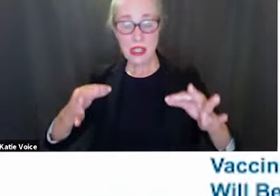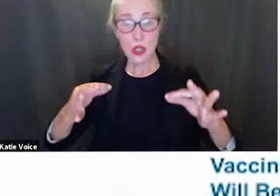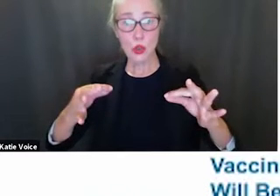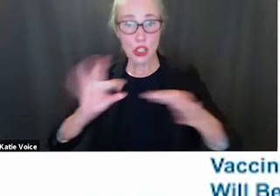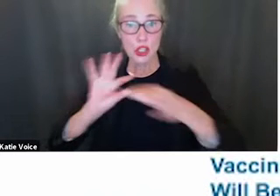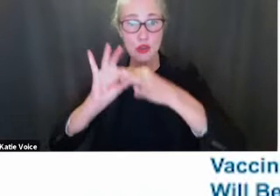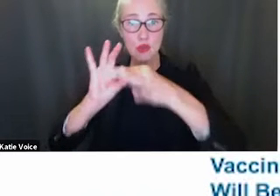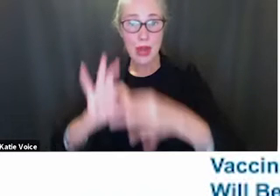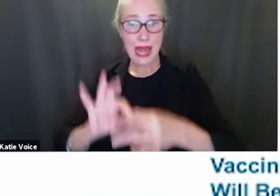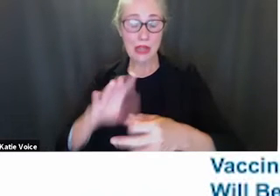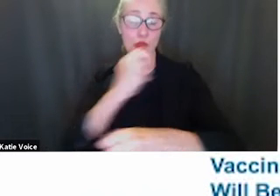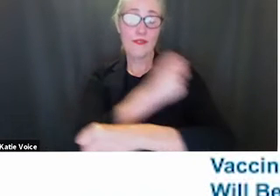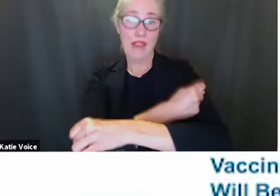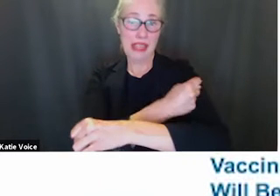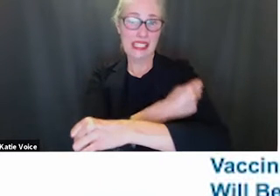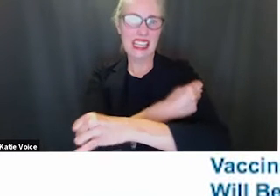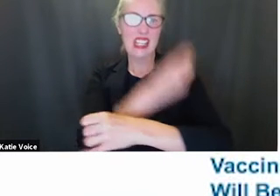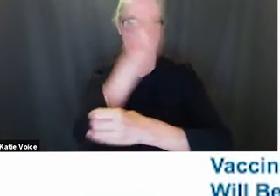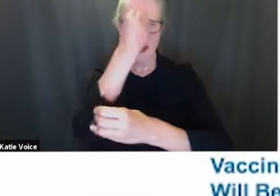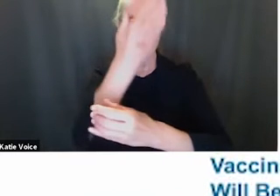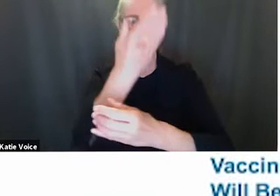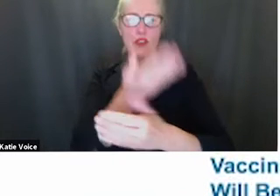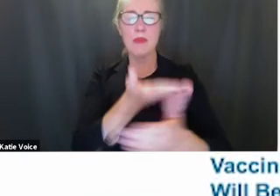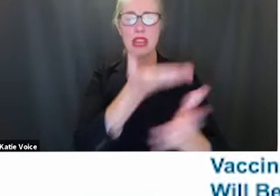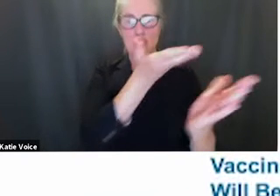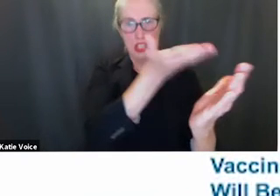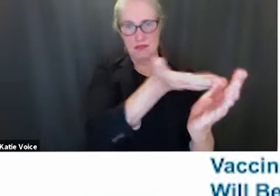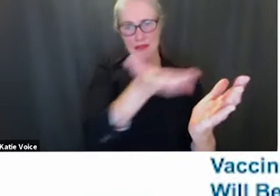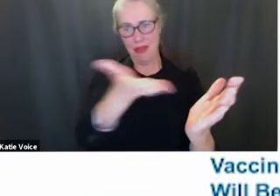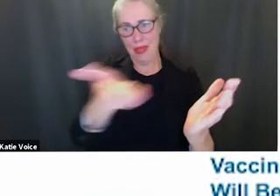aprobó en torno a la vacunación.